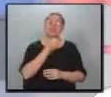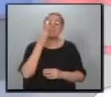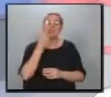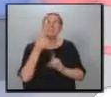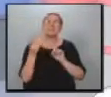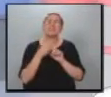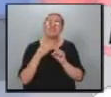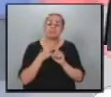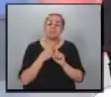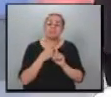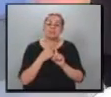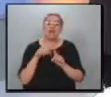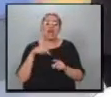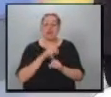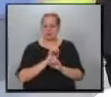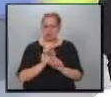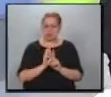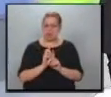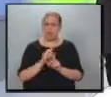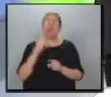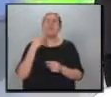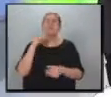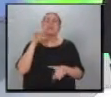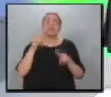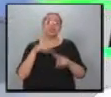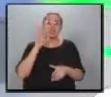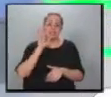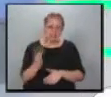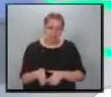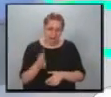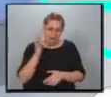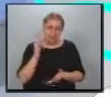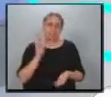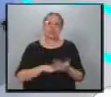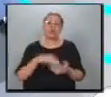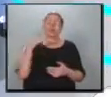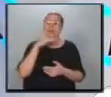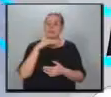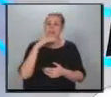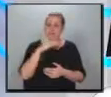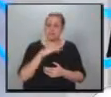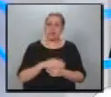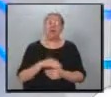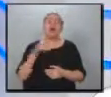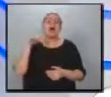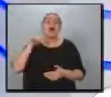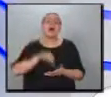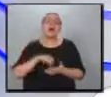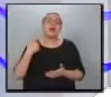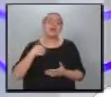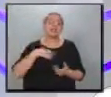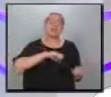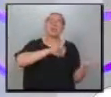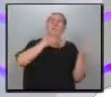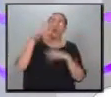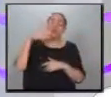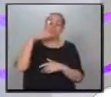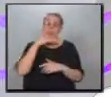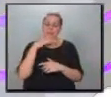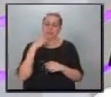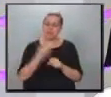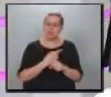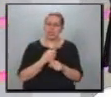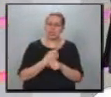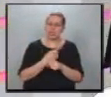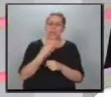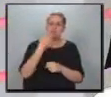No tanto ahora. ¿Sabes por qué no tanto ahora, Navarro? Porque la gente sabe mucho más. Porque además ahora somos un país exportador de vino y no se puede hacer dos